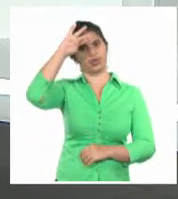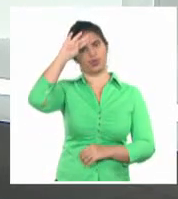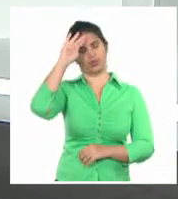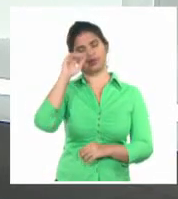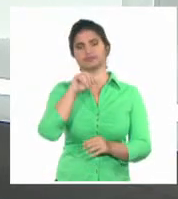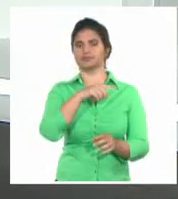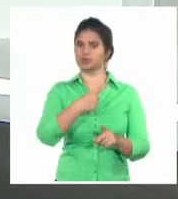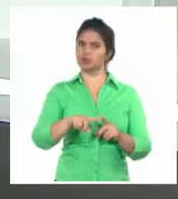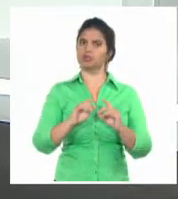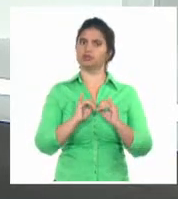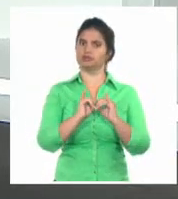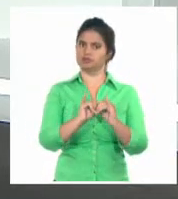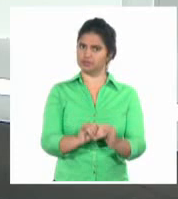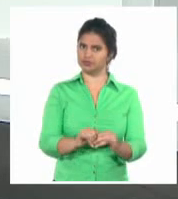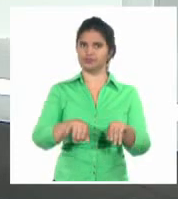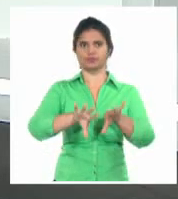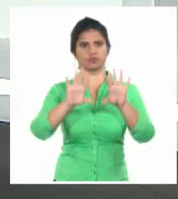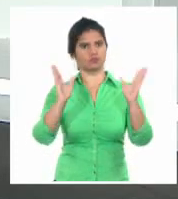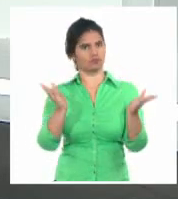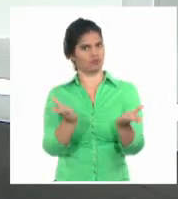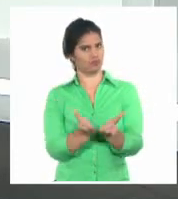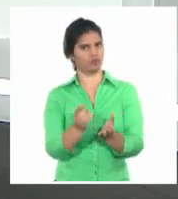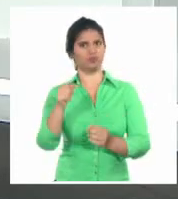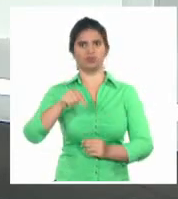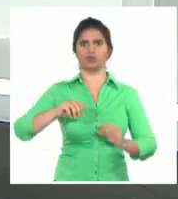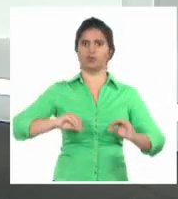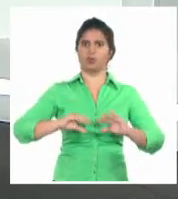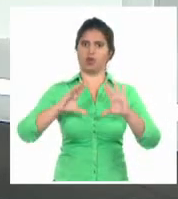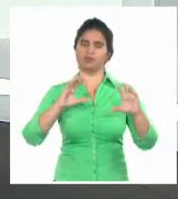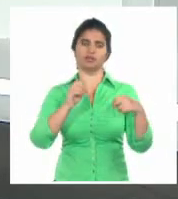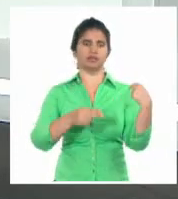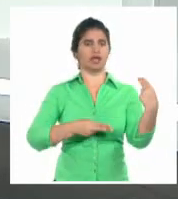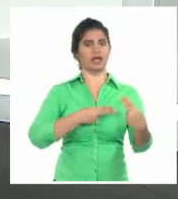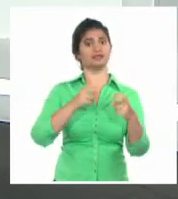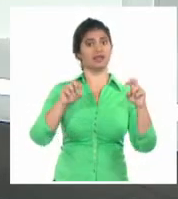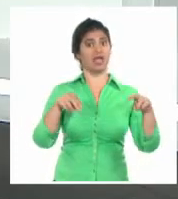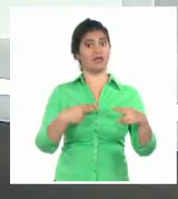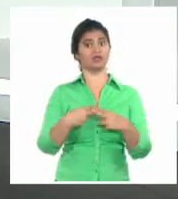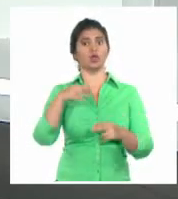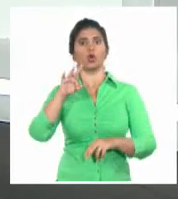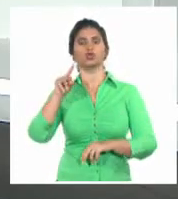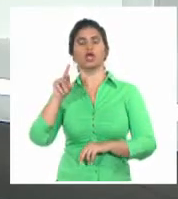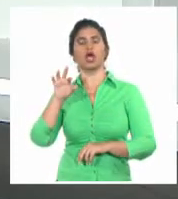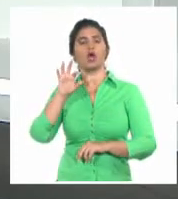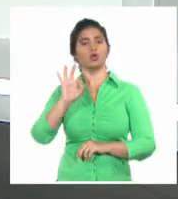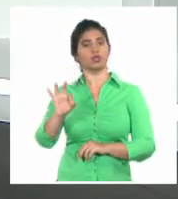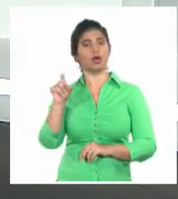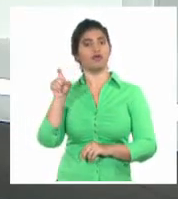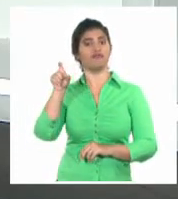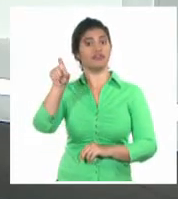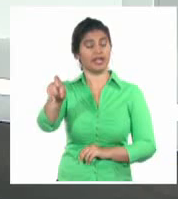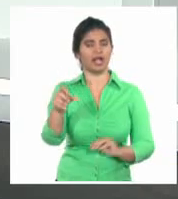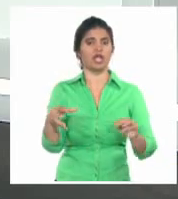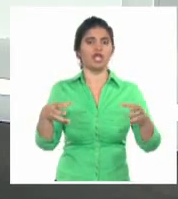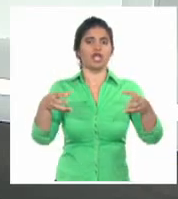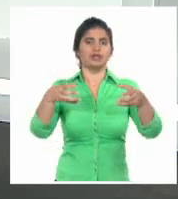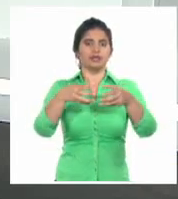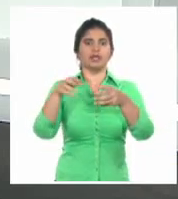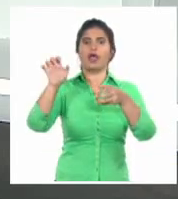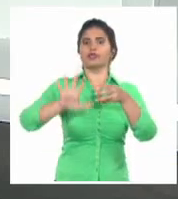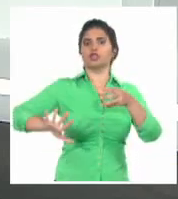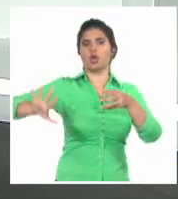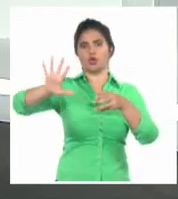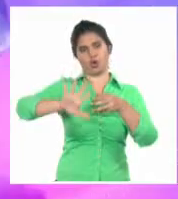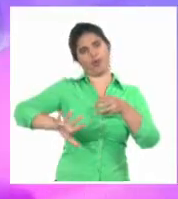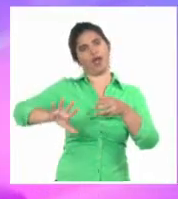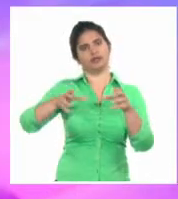tema. Del panorama internacional, esta mañana se realizó el sorteo de octavos de final de la Liga de Campeones de Europa. El siguiente material nos